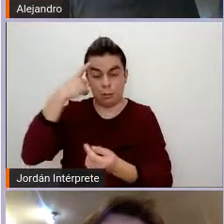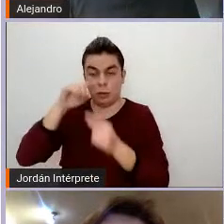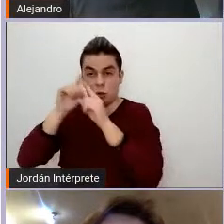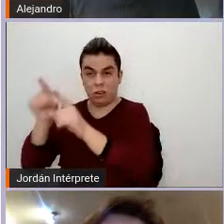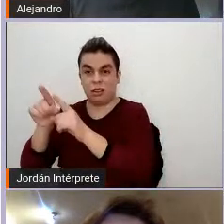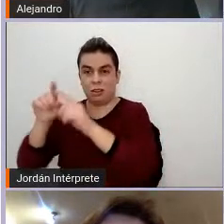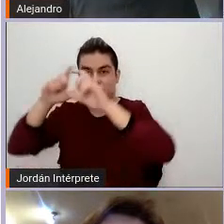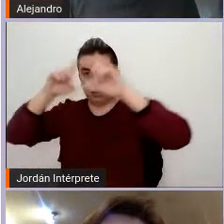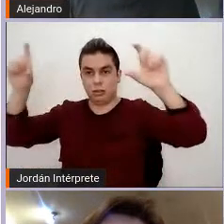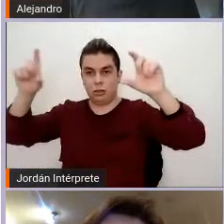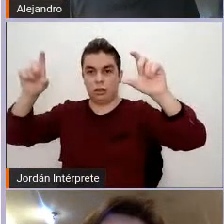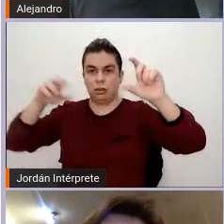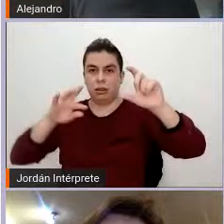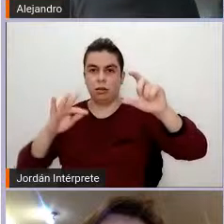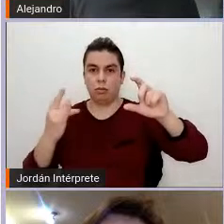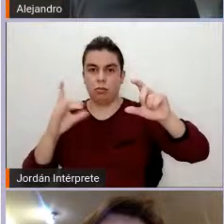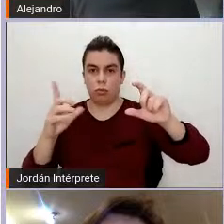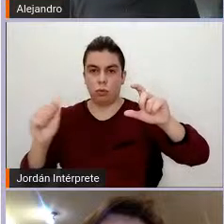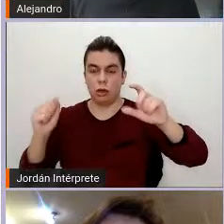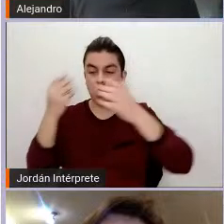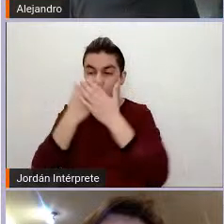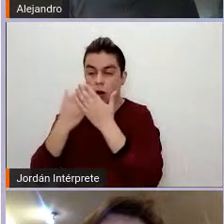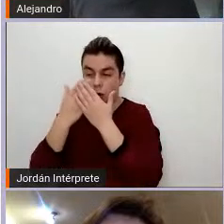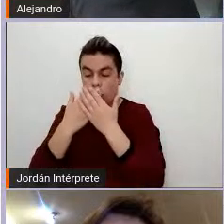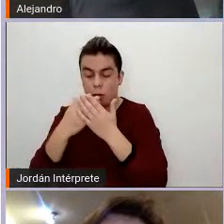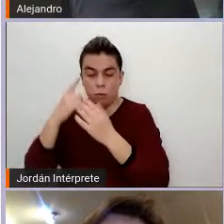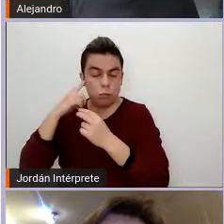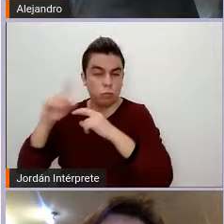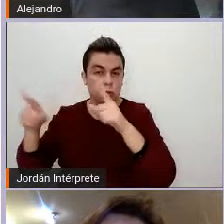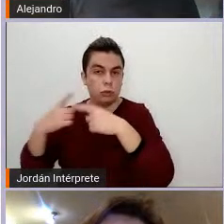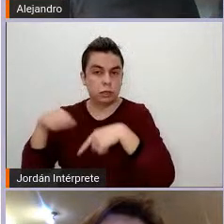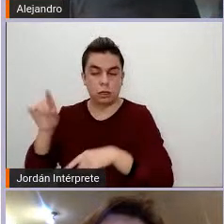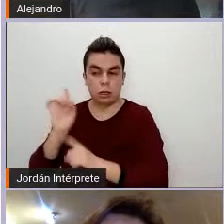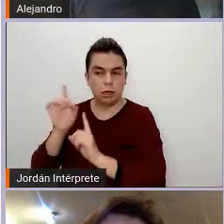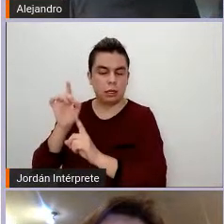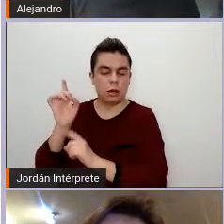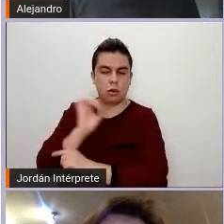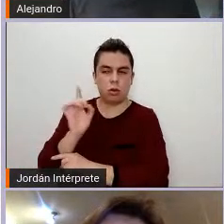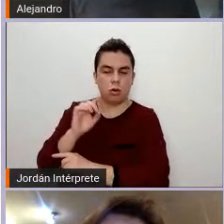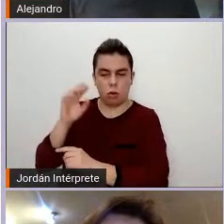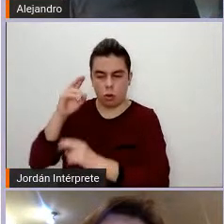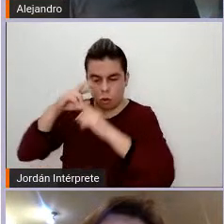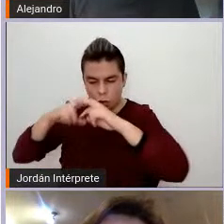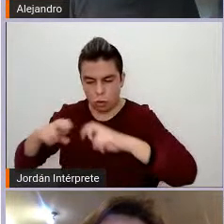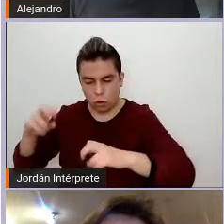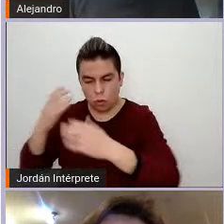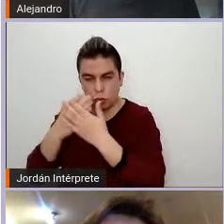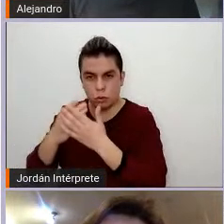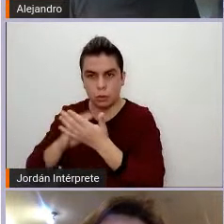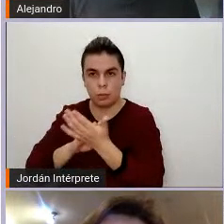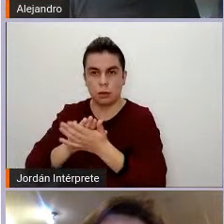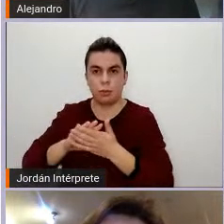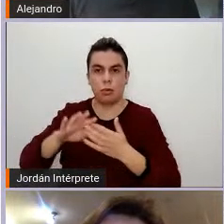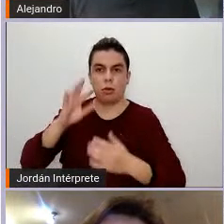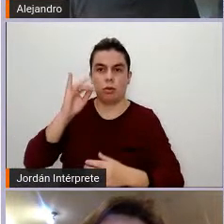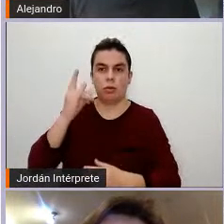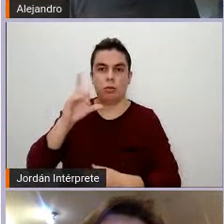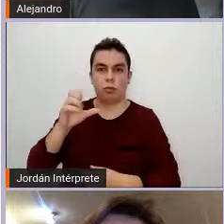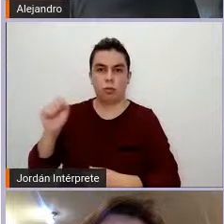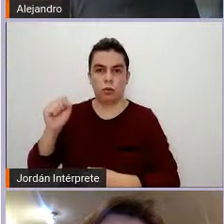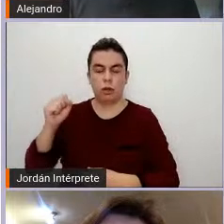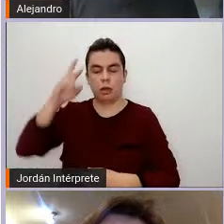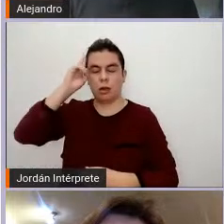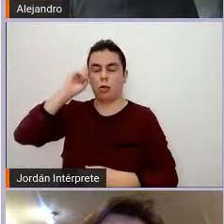tipo de música que ella no estudió ni tocó. Esto nos recuerda inevitablemente las fugas pintadas de Siurdiones y